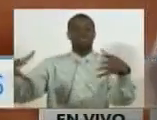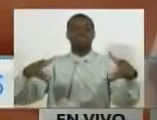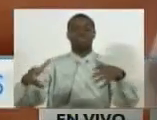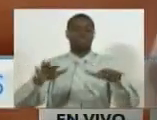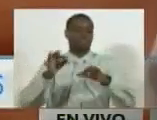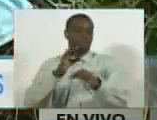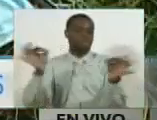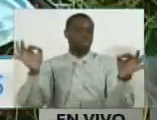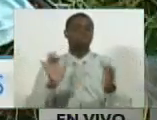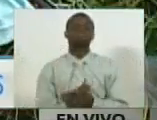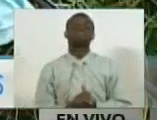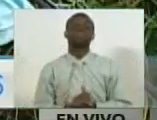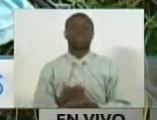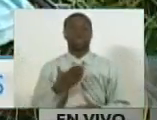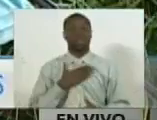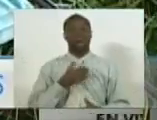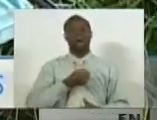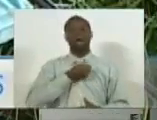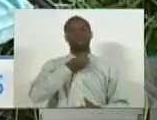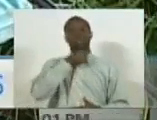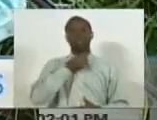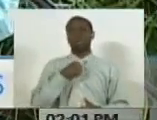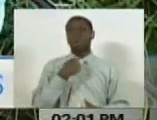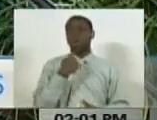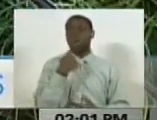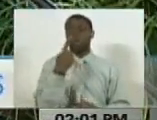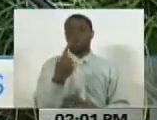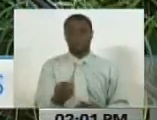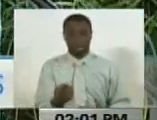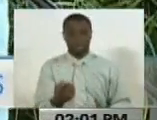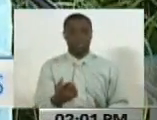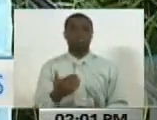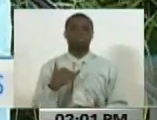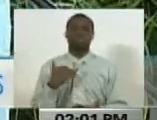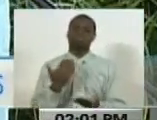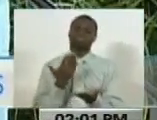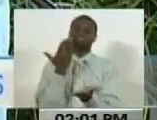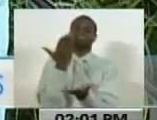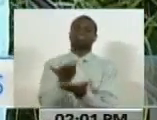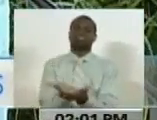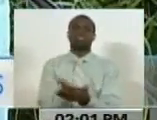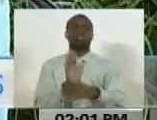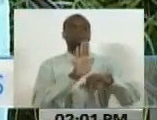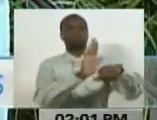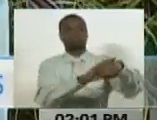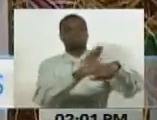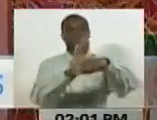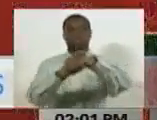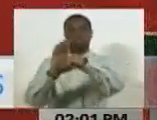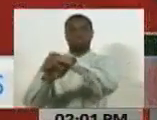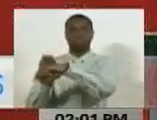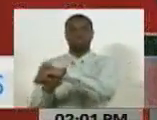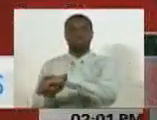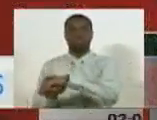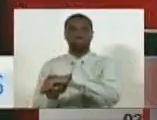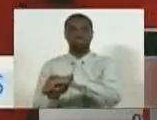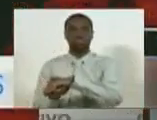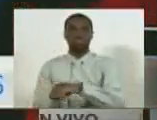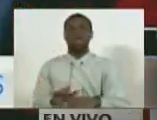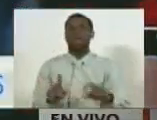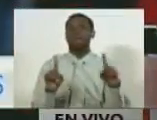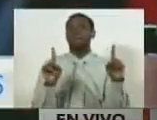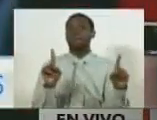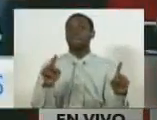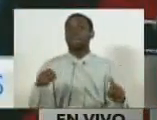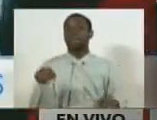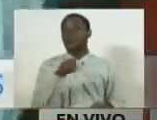Y como abuelo lo digo. Y lo pongo sobre la mesa como una alerta. Pero no solamente para dejar la